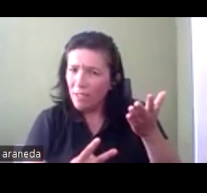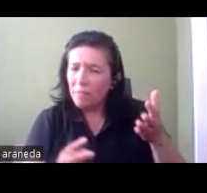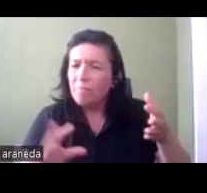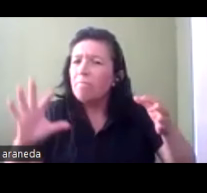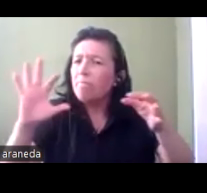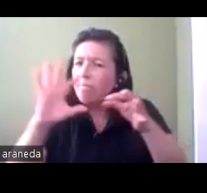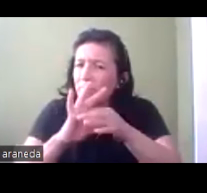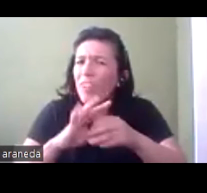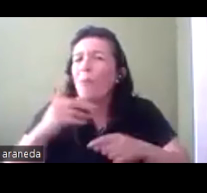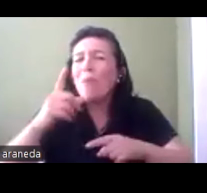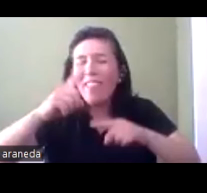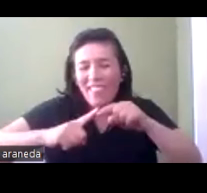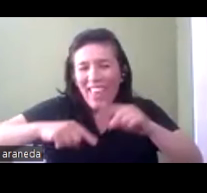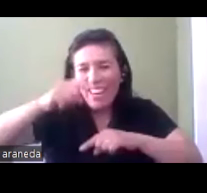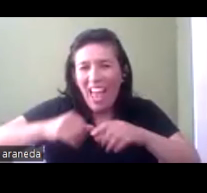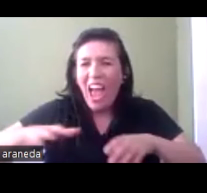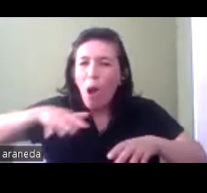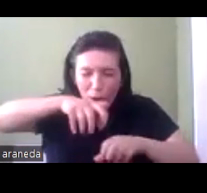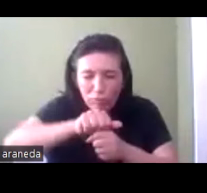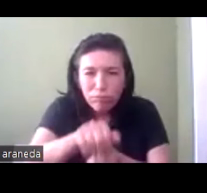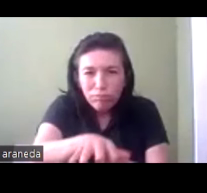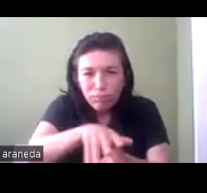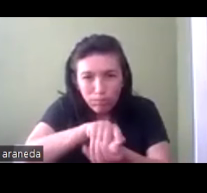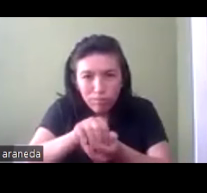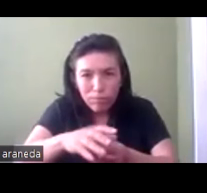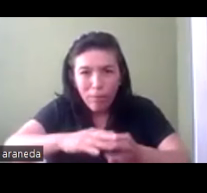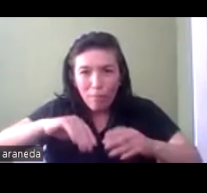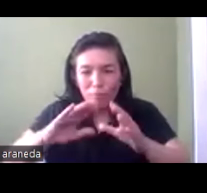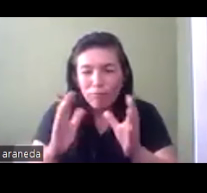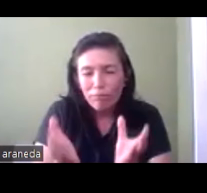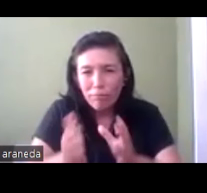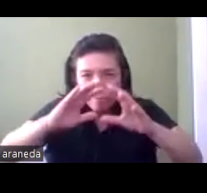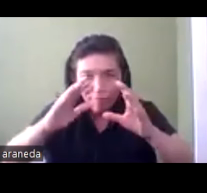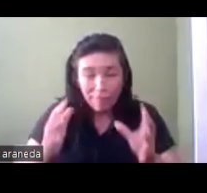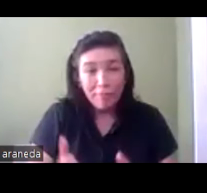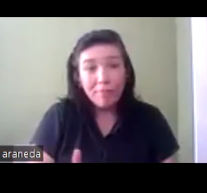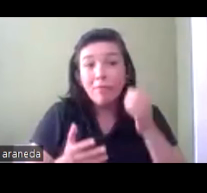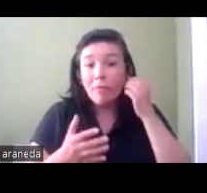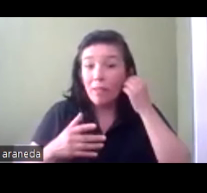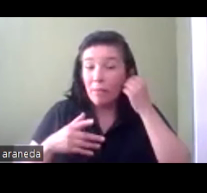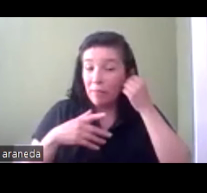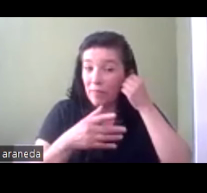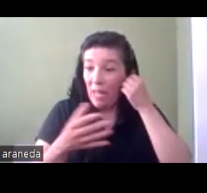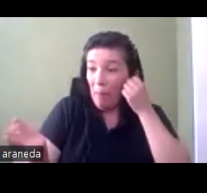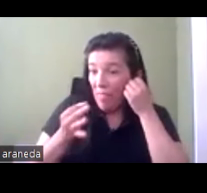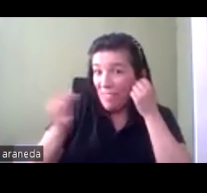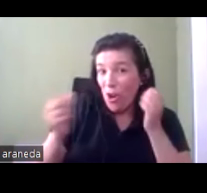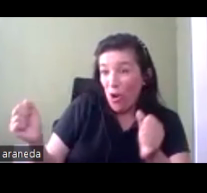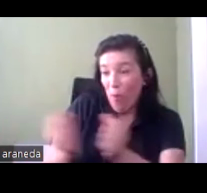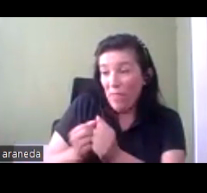la alfarería. Bueno, como ya han mencionado mis